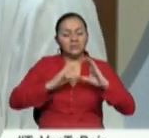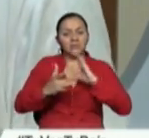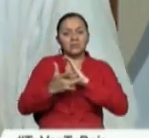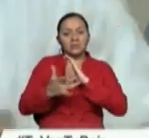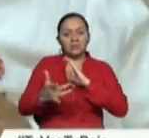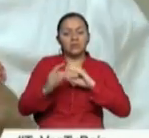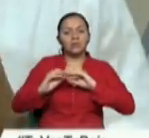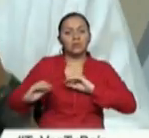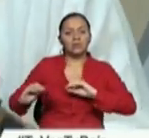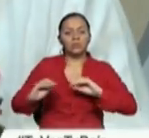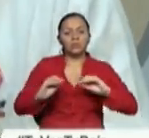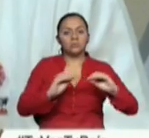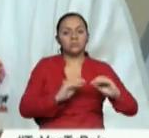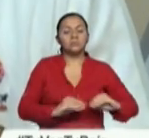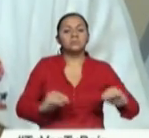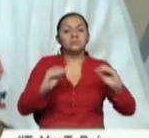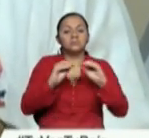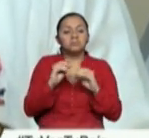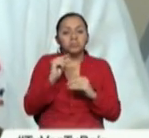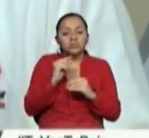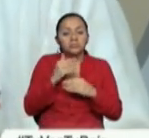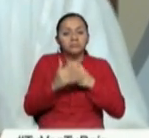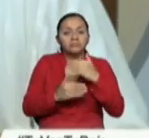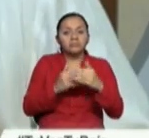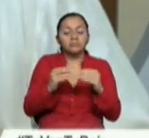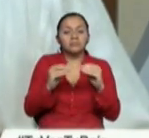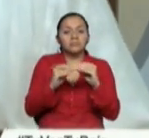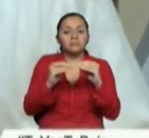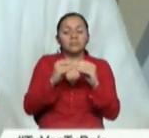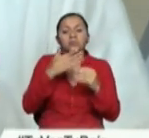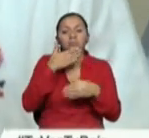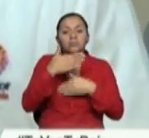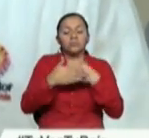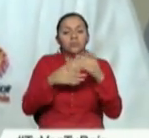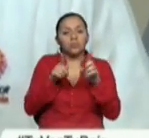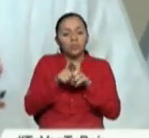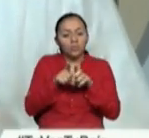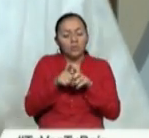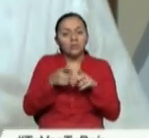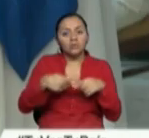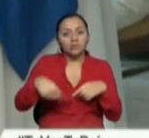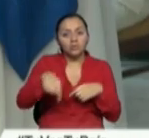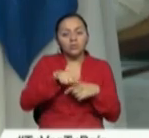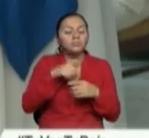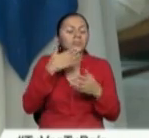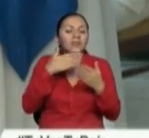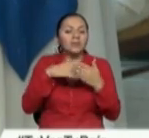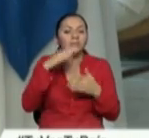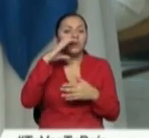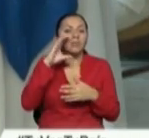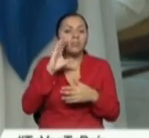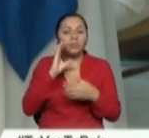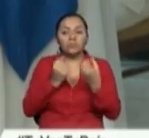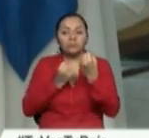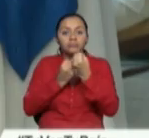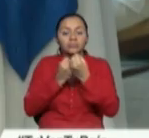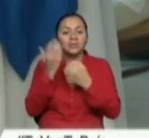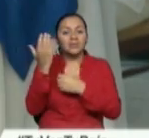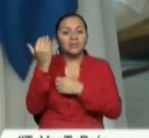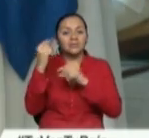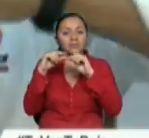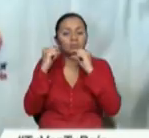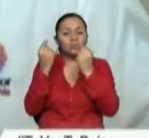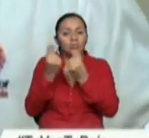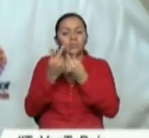educación y lo poco que están hablando lo están diciendo al revés por ejemplo Paco moncayo con el apoyo del MP está hablando